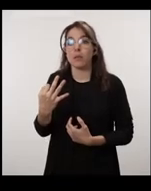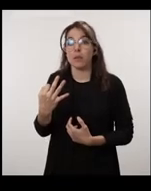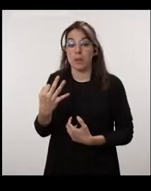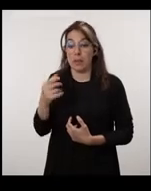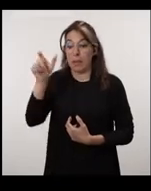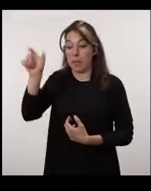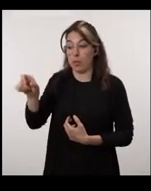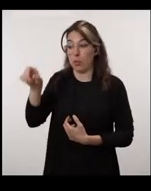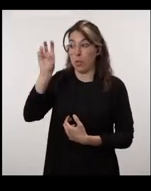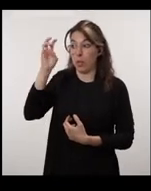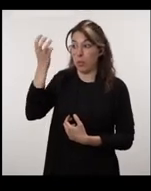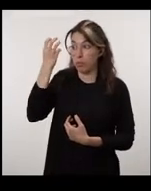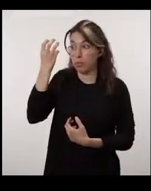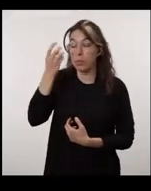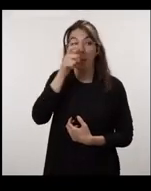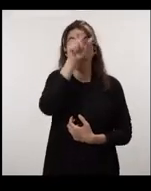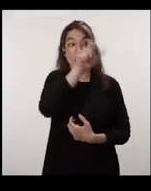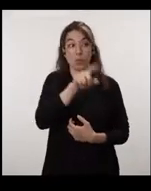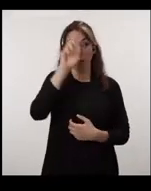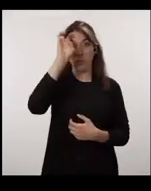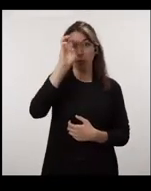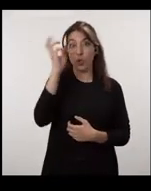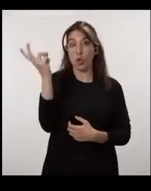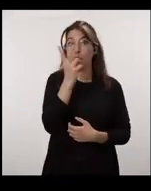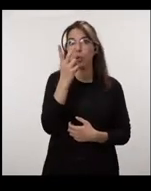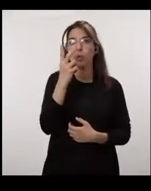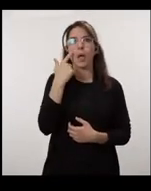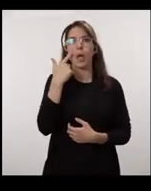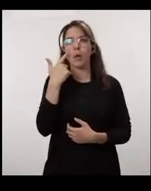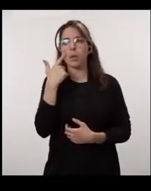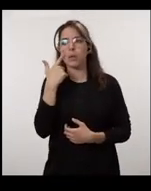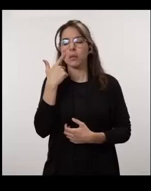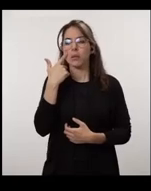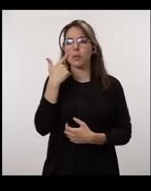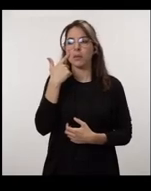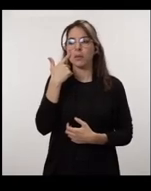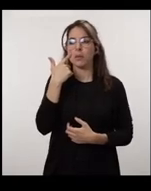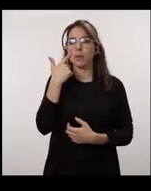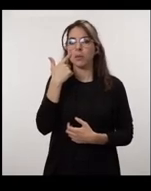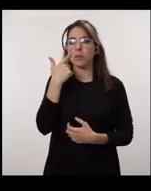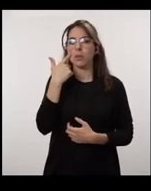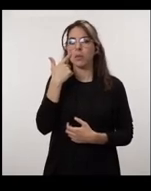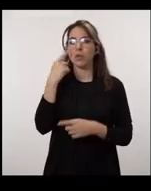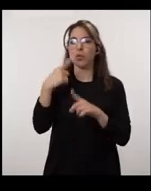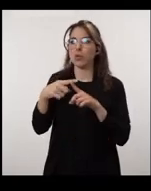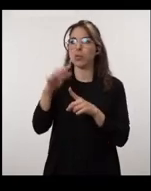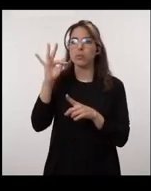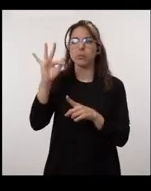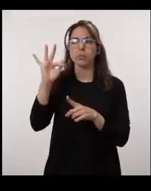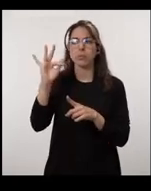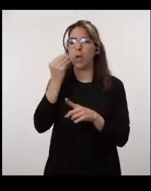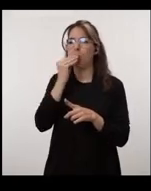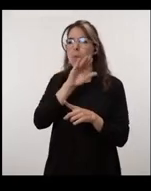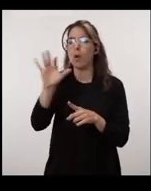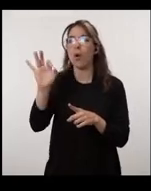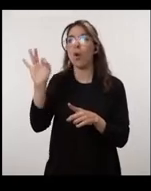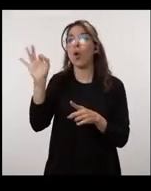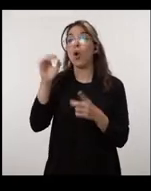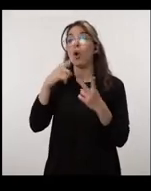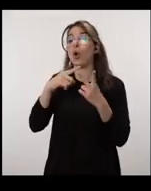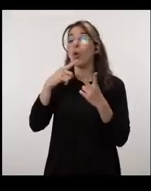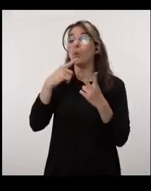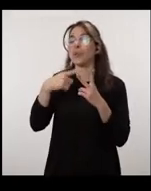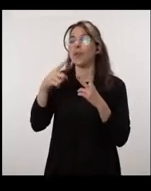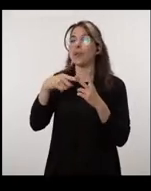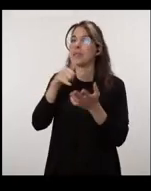por ambos lados por parte del mentor y por parte del mentor izado también cuáles son los puntos fuertes los puntos